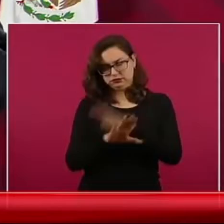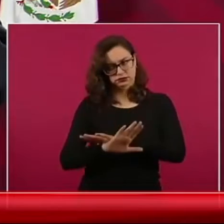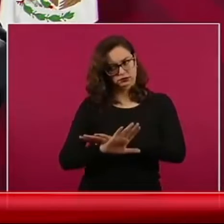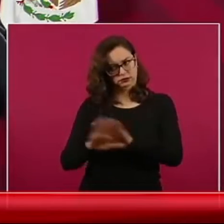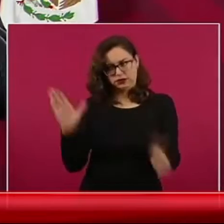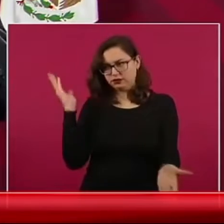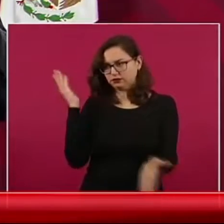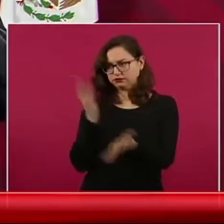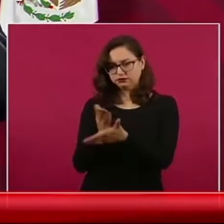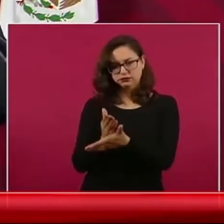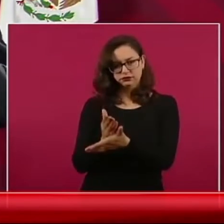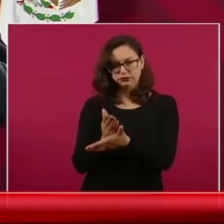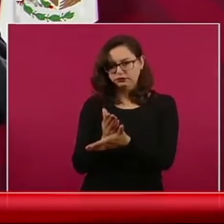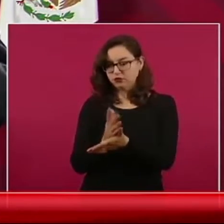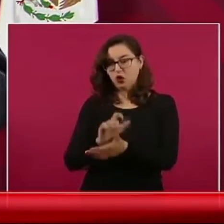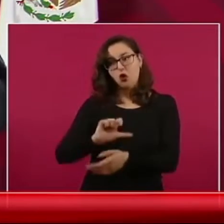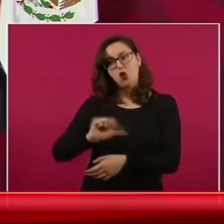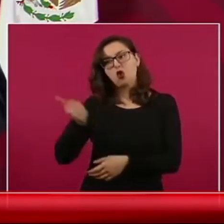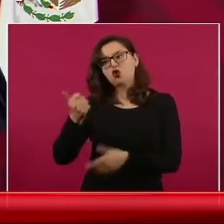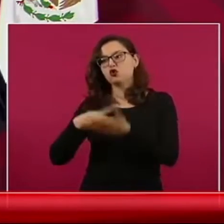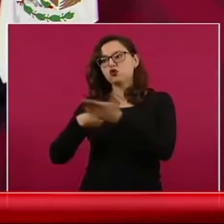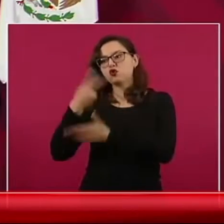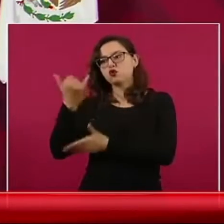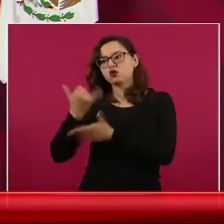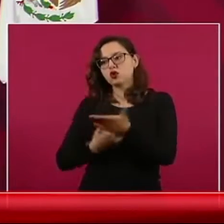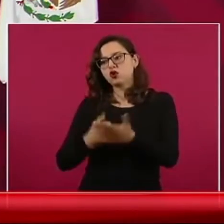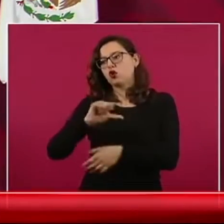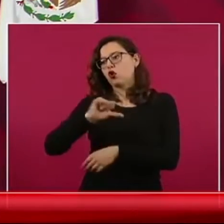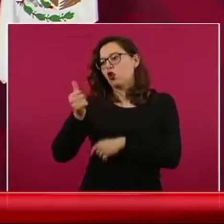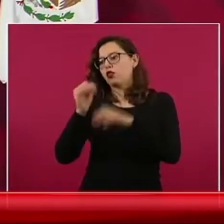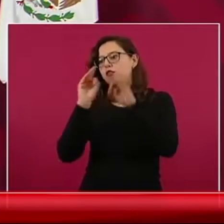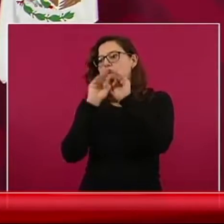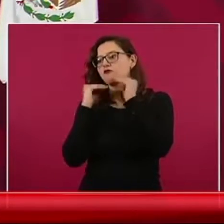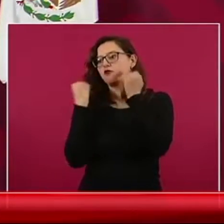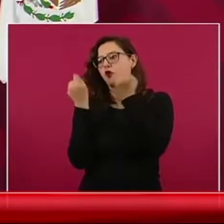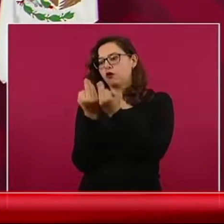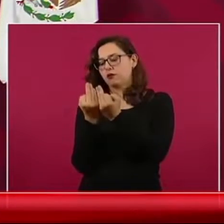vamos a retomar el proyecto para darle un uso